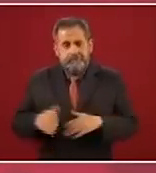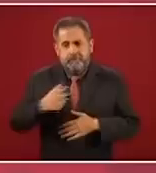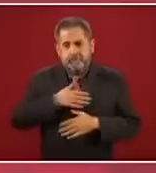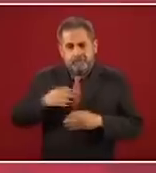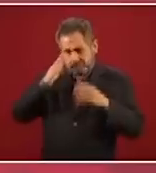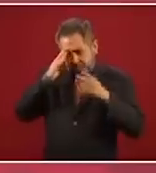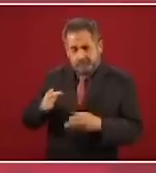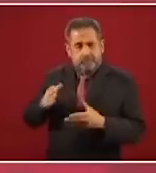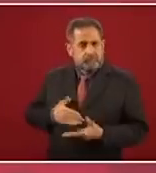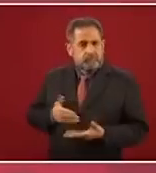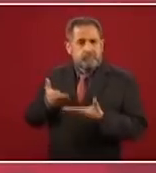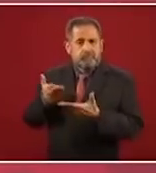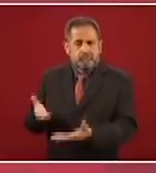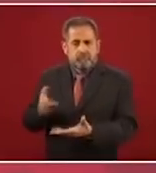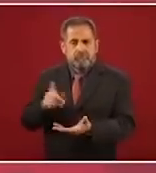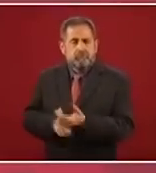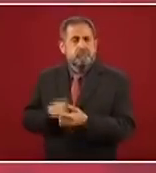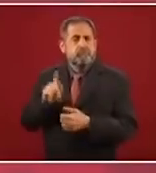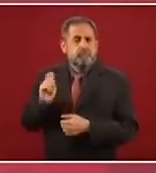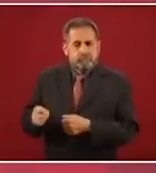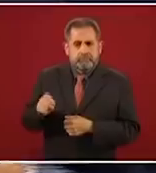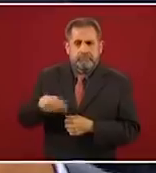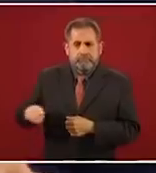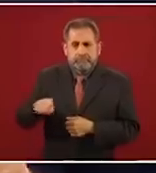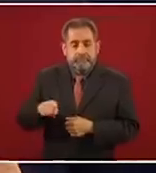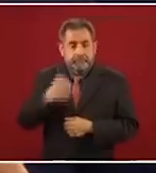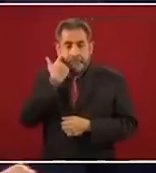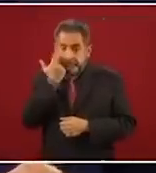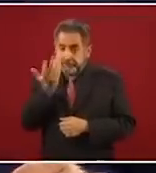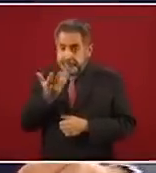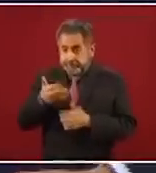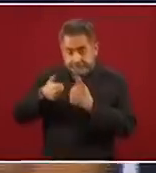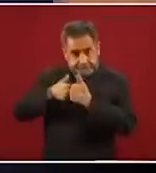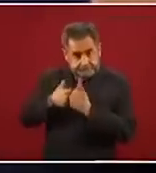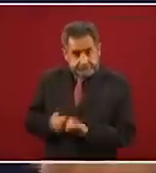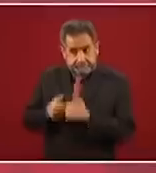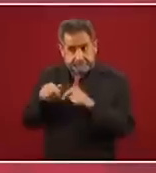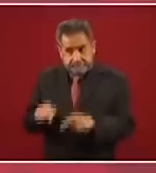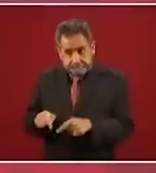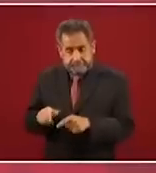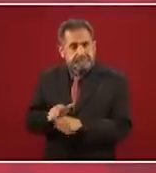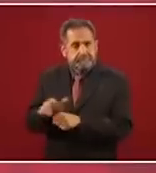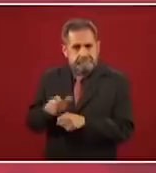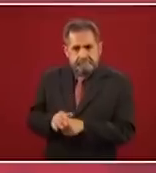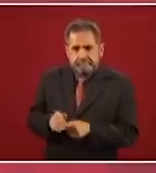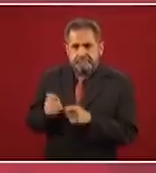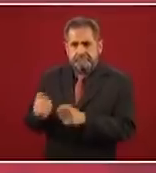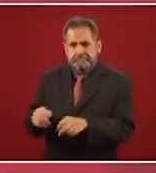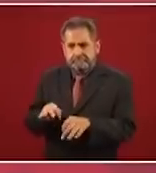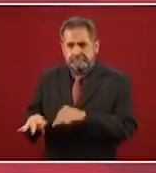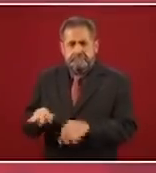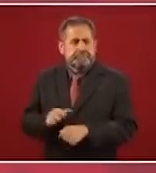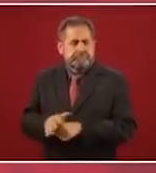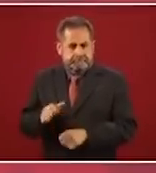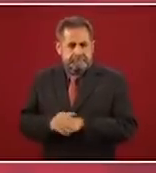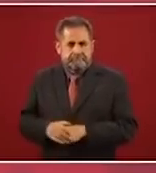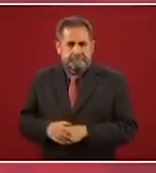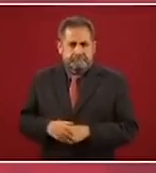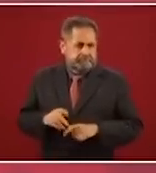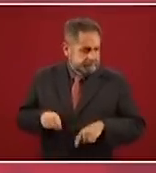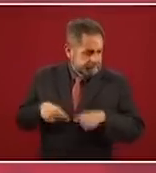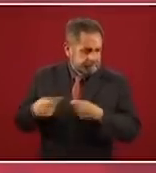estamos ofreciendo que todo el que quiera quedarse tiene su empleo.